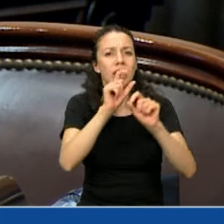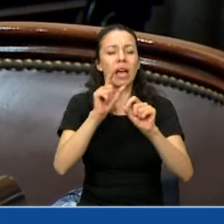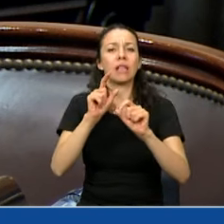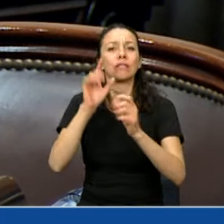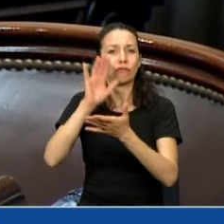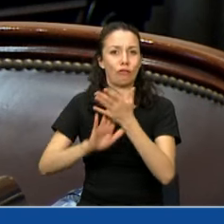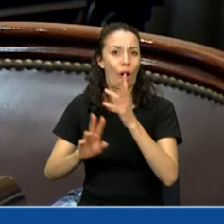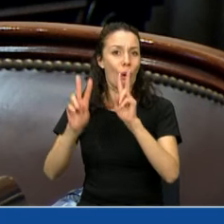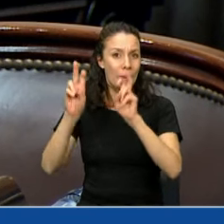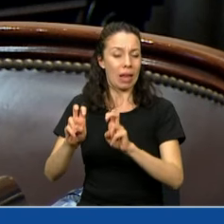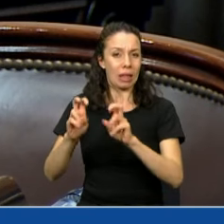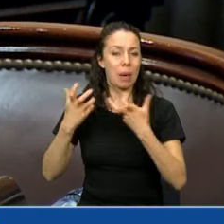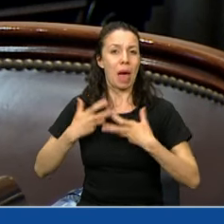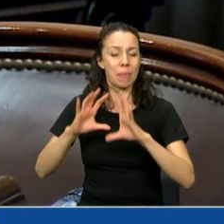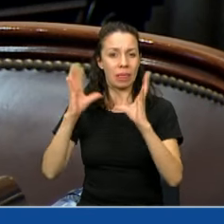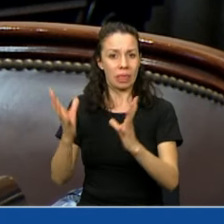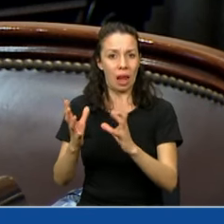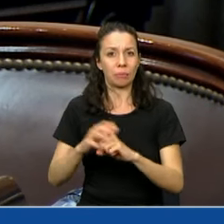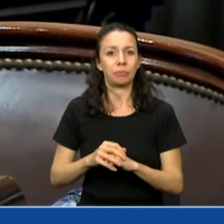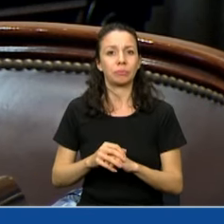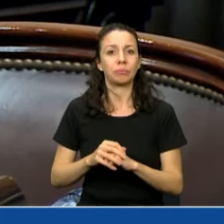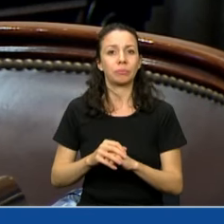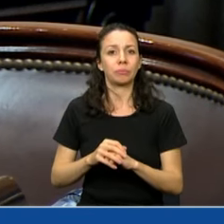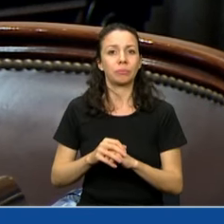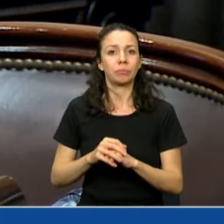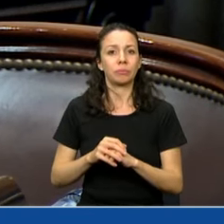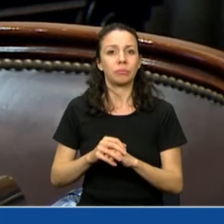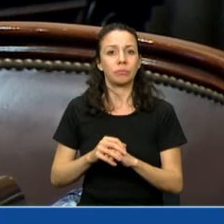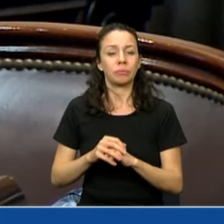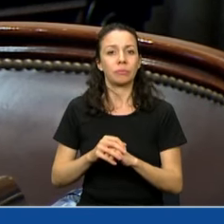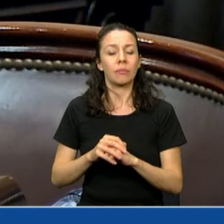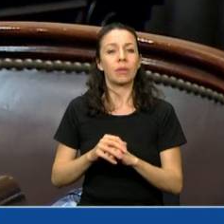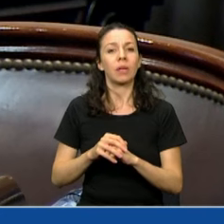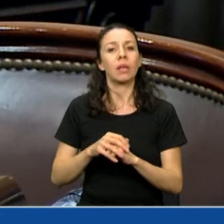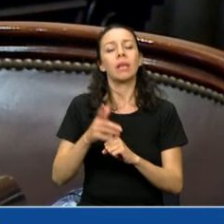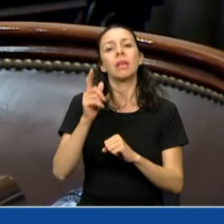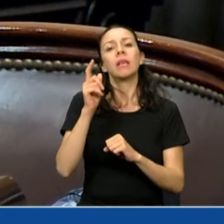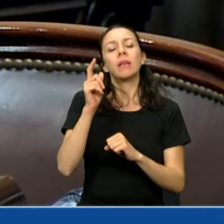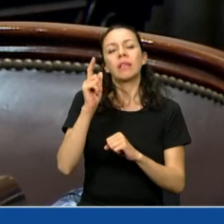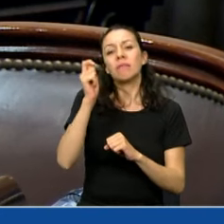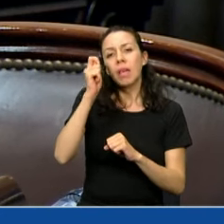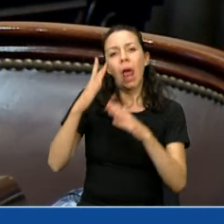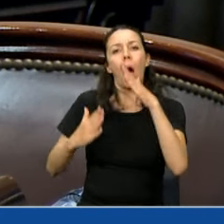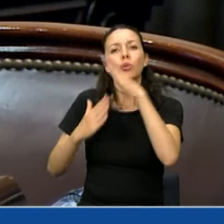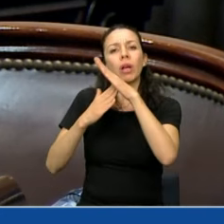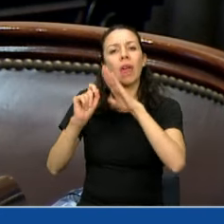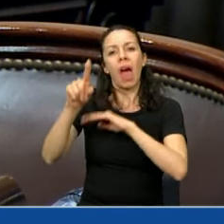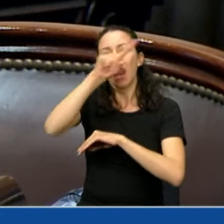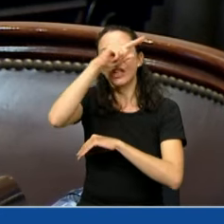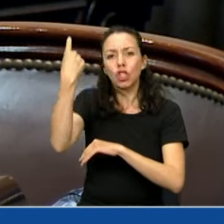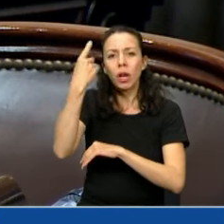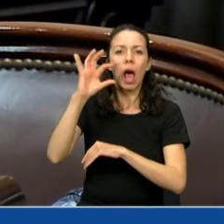la materia continúa será competencia de las autoridades de aplicación Nacional